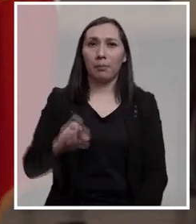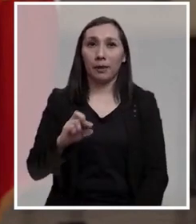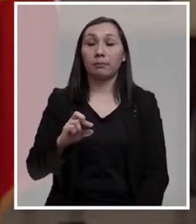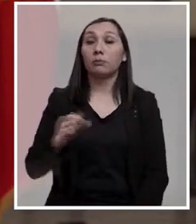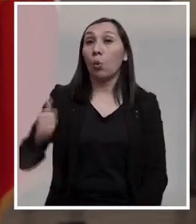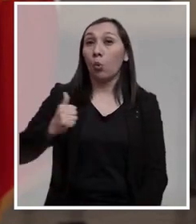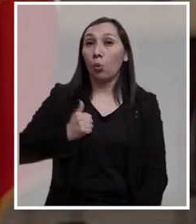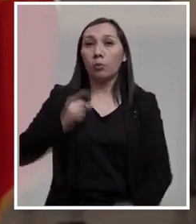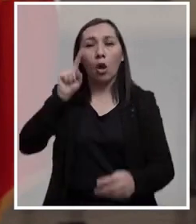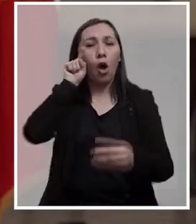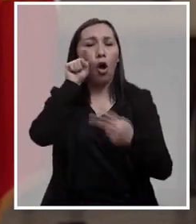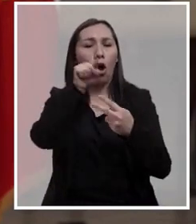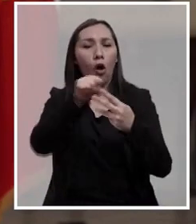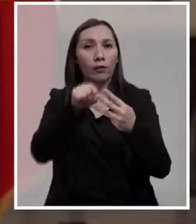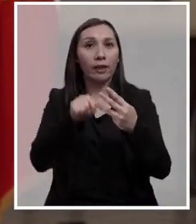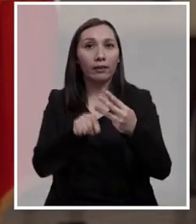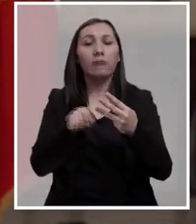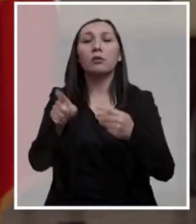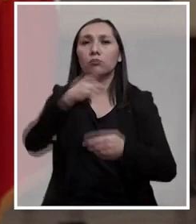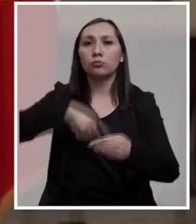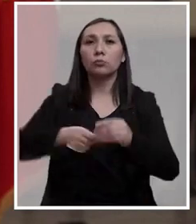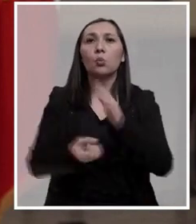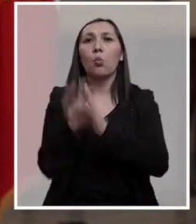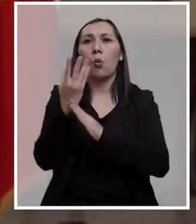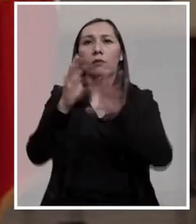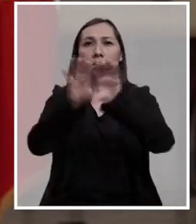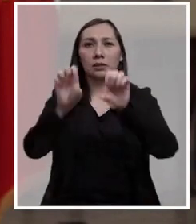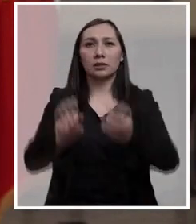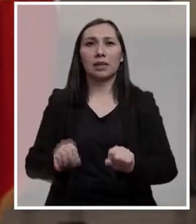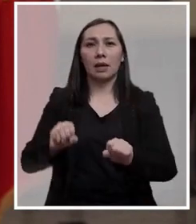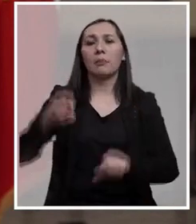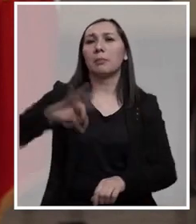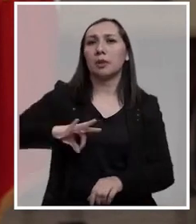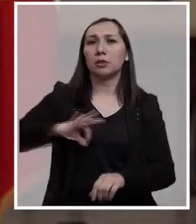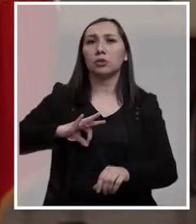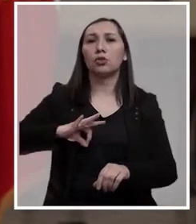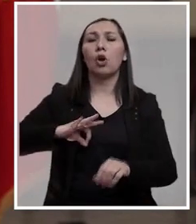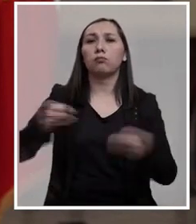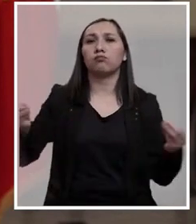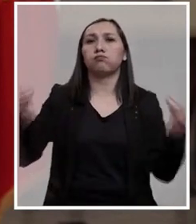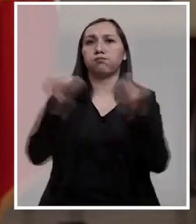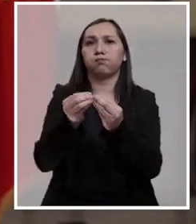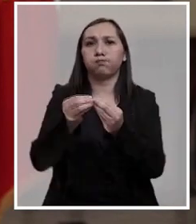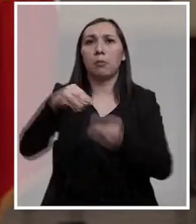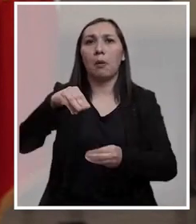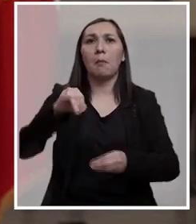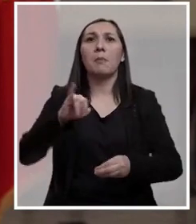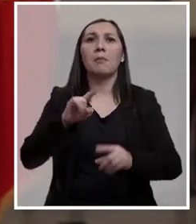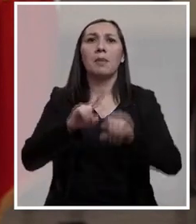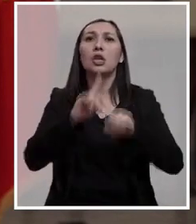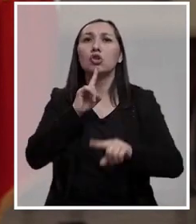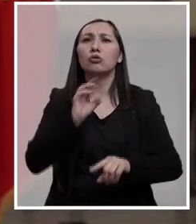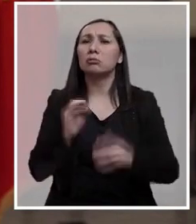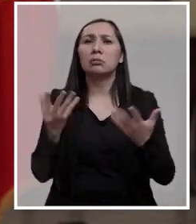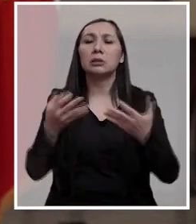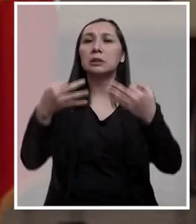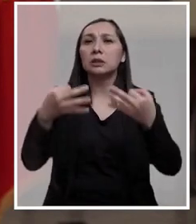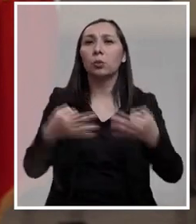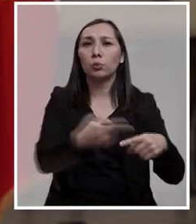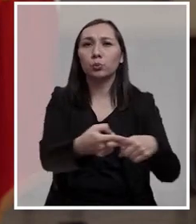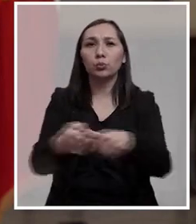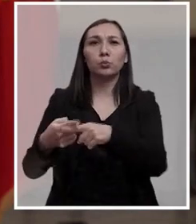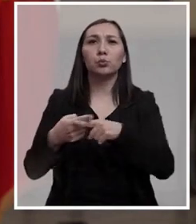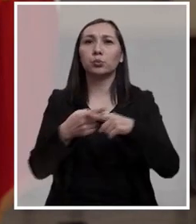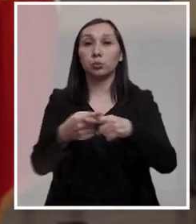para cumplir con estos objetivos estamos creando un sistema previsional mixto basado en los principios de la seguridad social